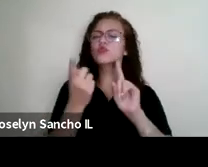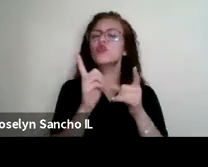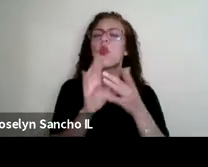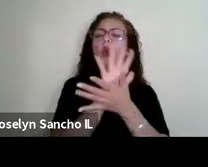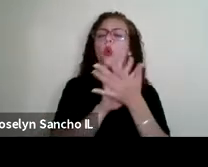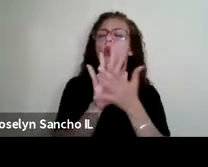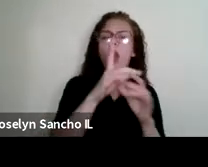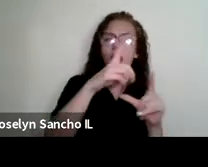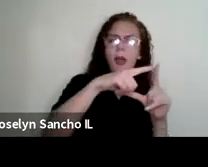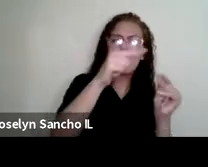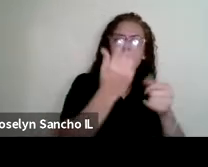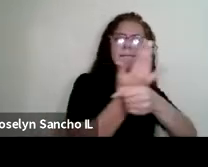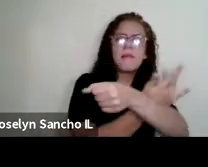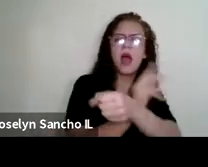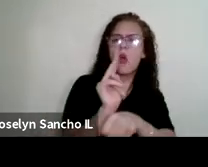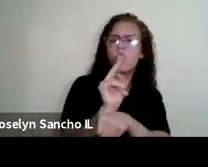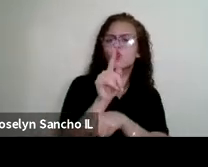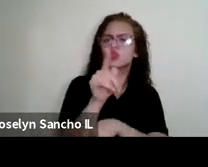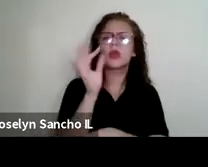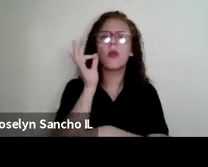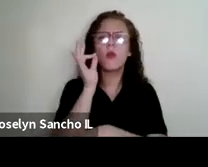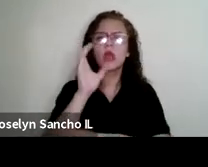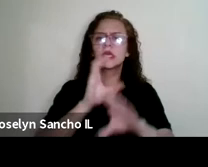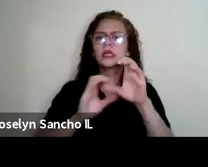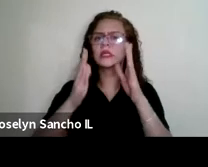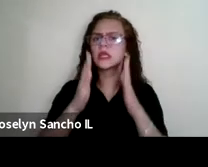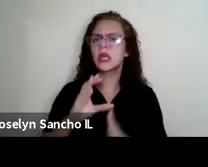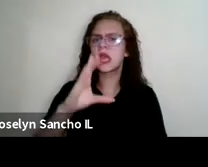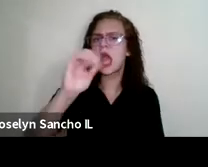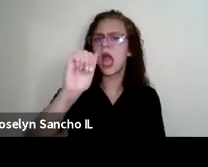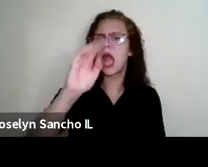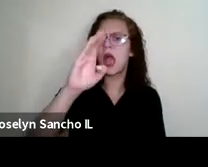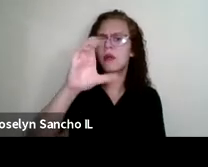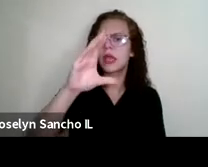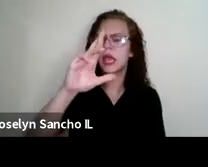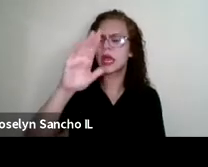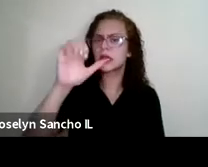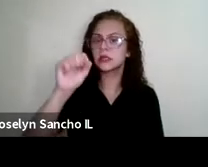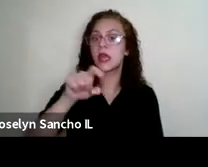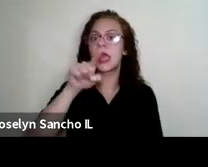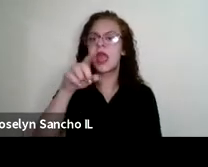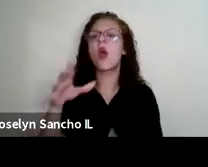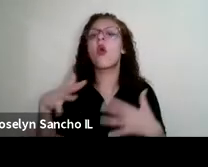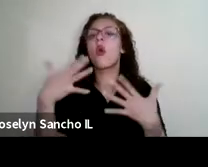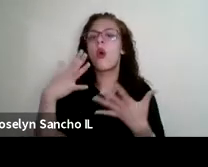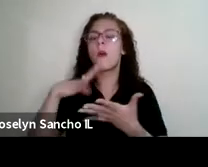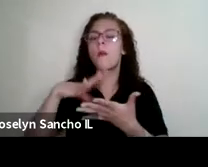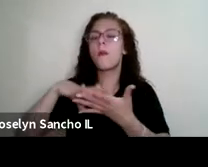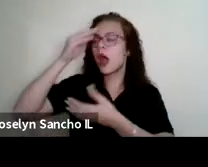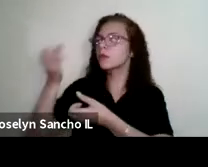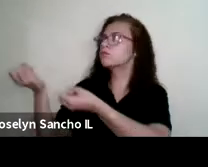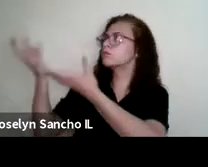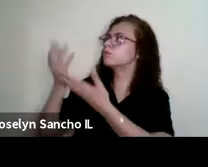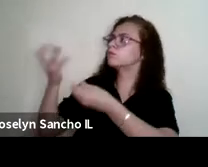de plantas que utilizan estas mujeres científicas cabécares? Eso ellas lo aprenden a través de la